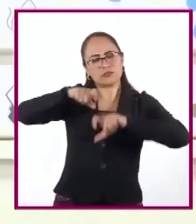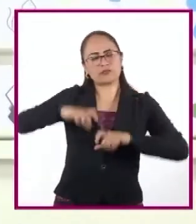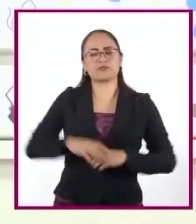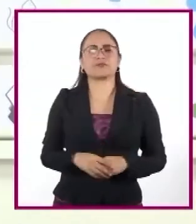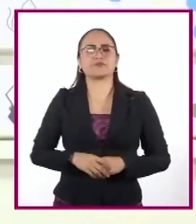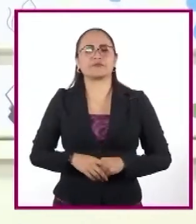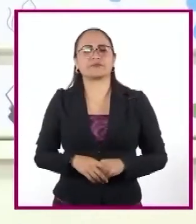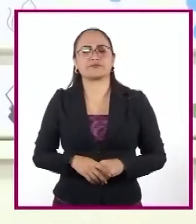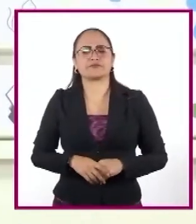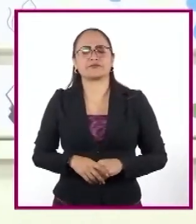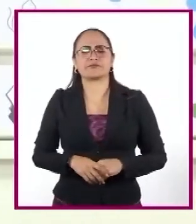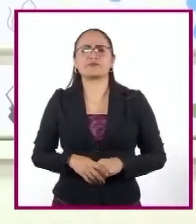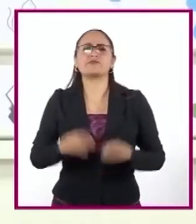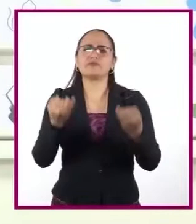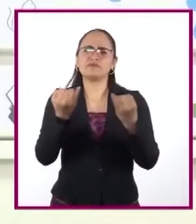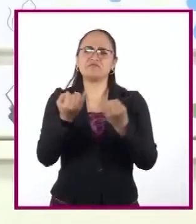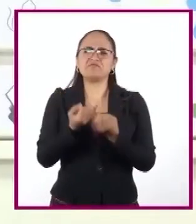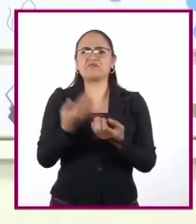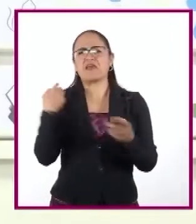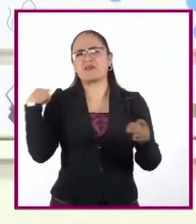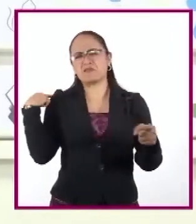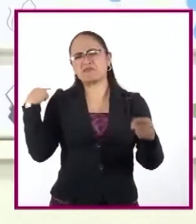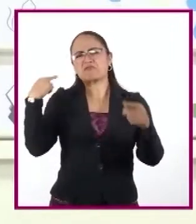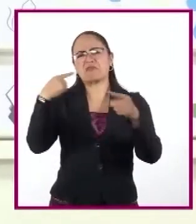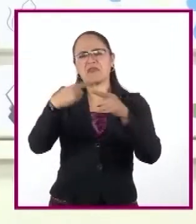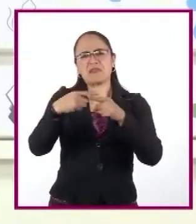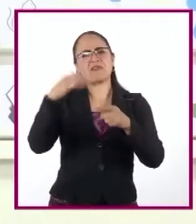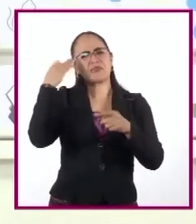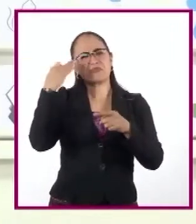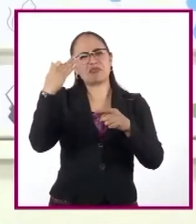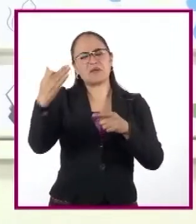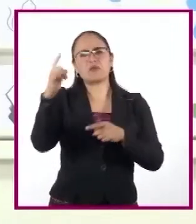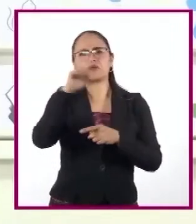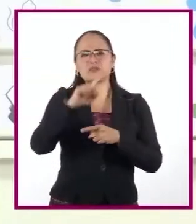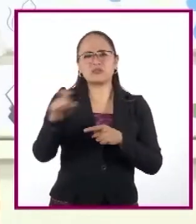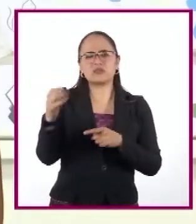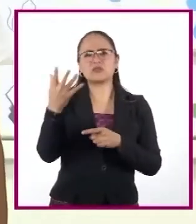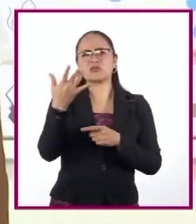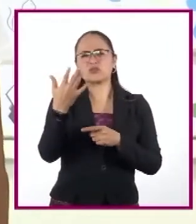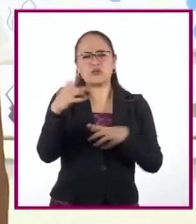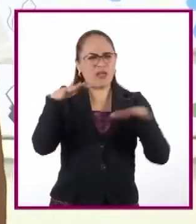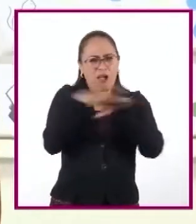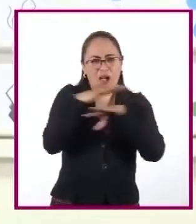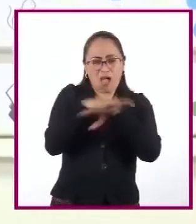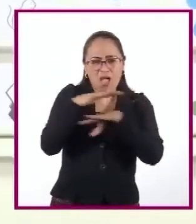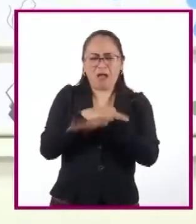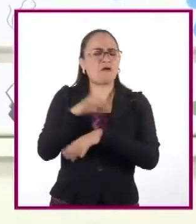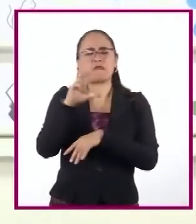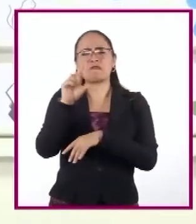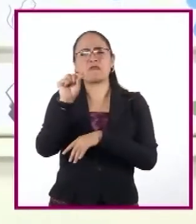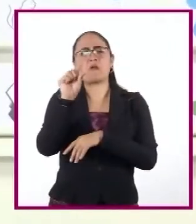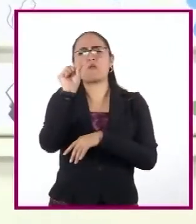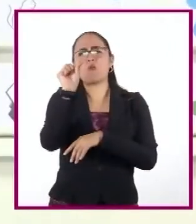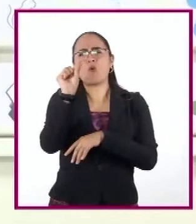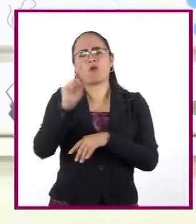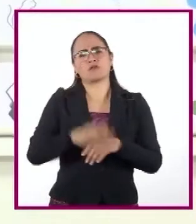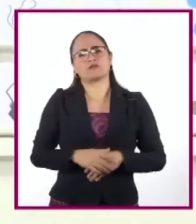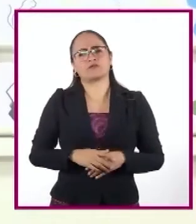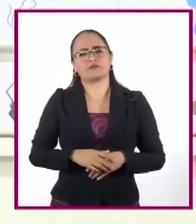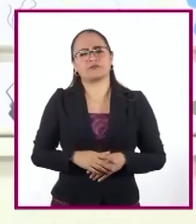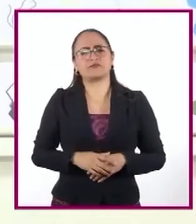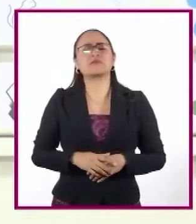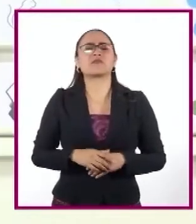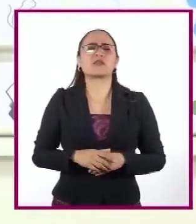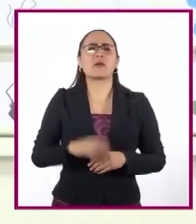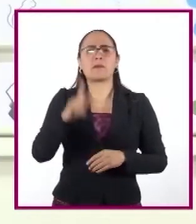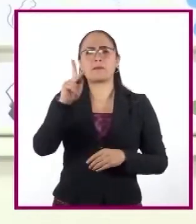señalar que ha tenido pocas variaciones en casi 150 años de haber sido propuesta. ¿A qué se le